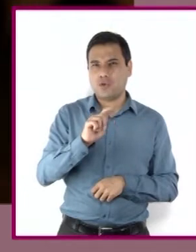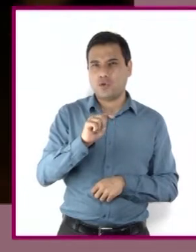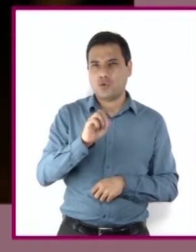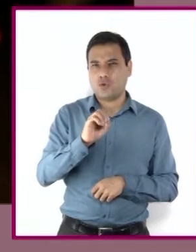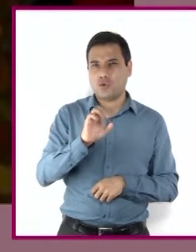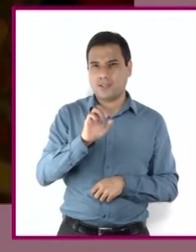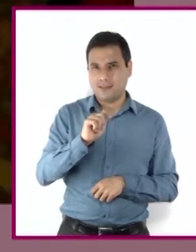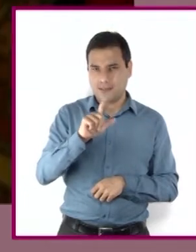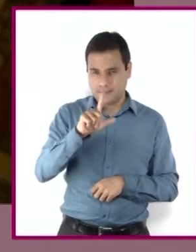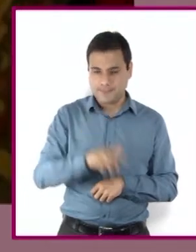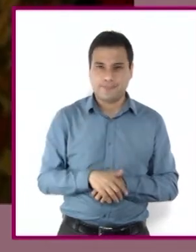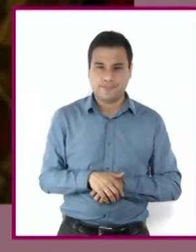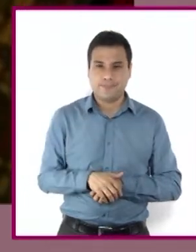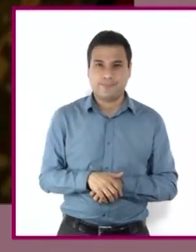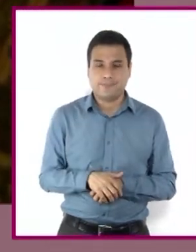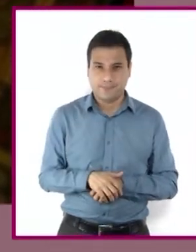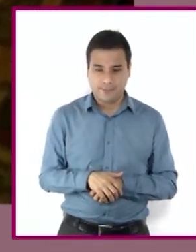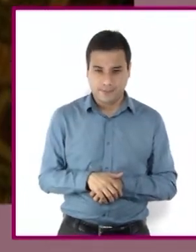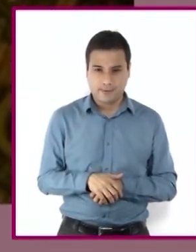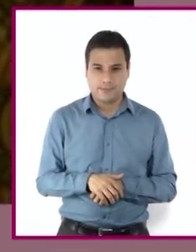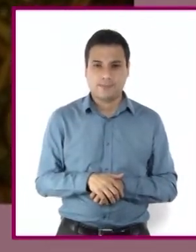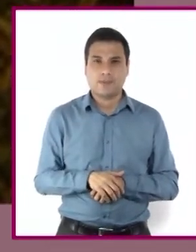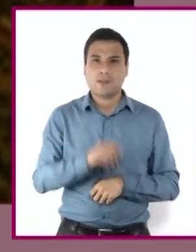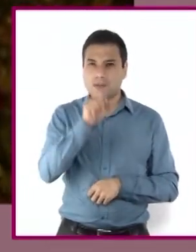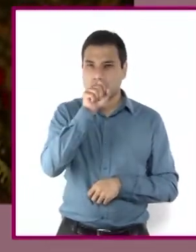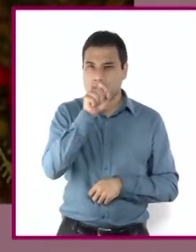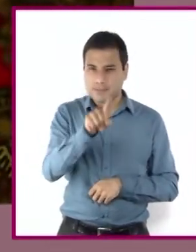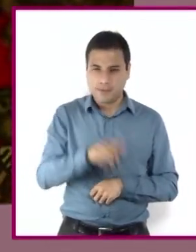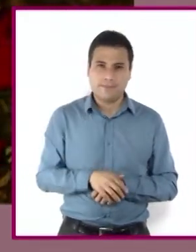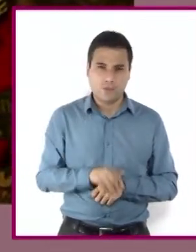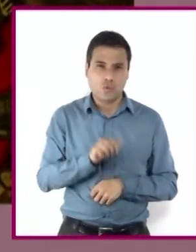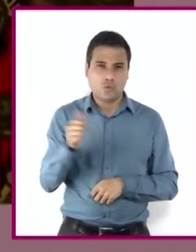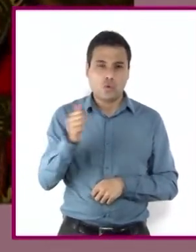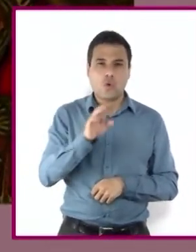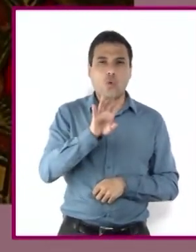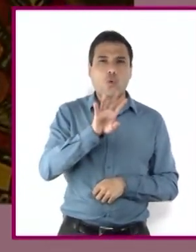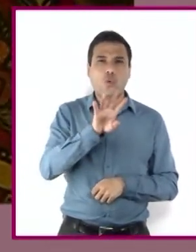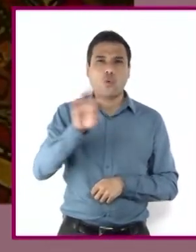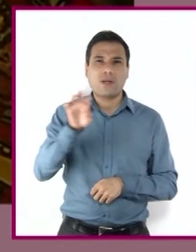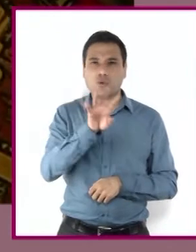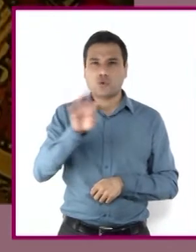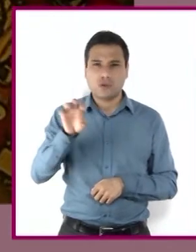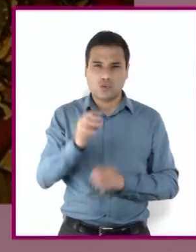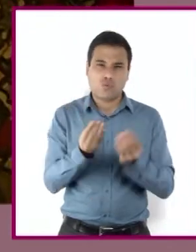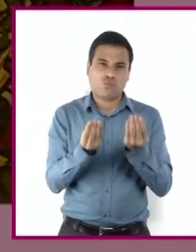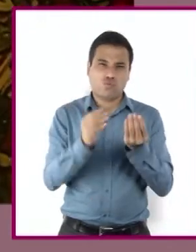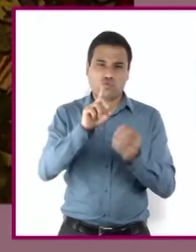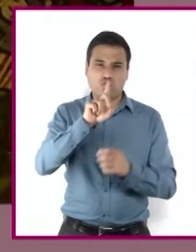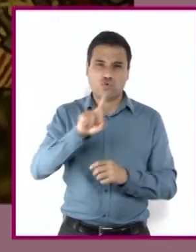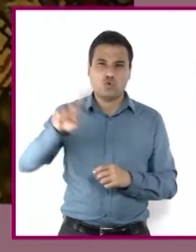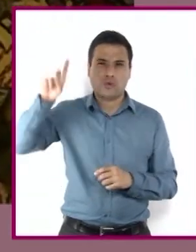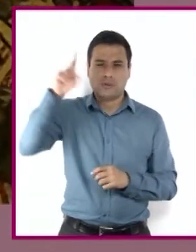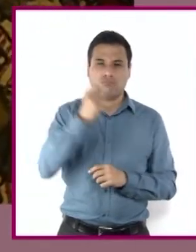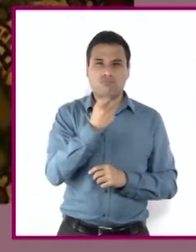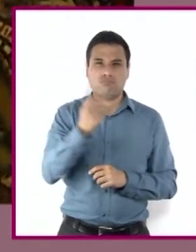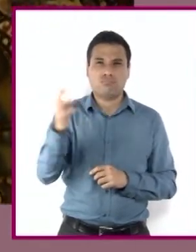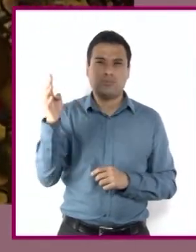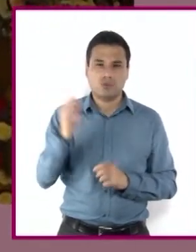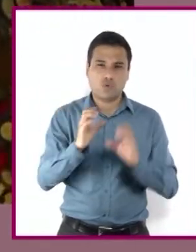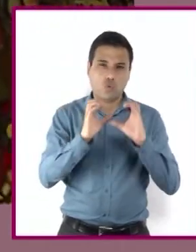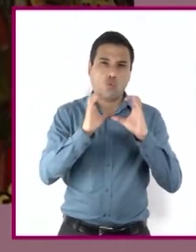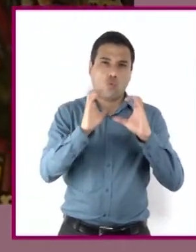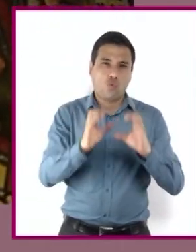Rojo, así como los Mimixcoa, los 400 o innumerables dioses destinados a cuidar